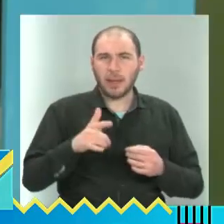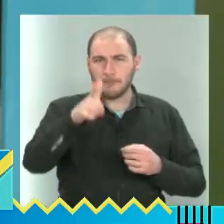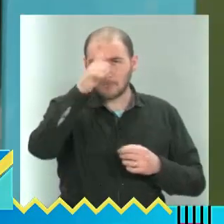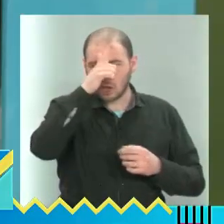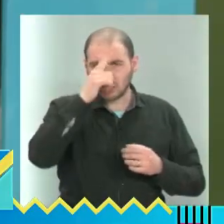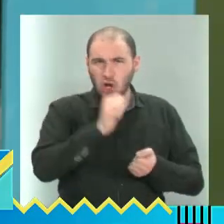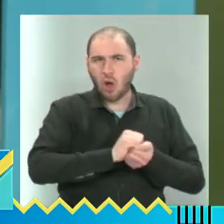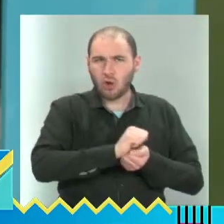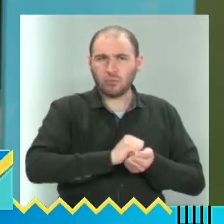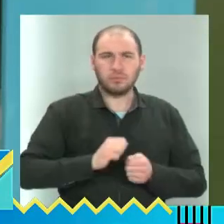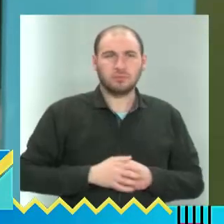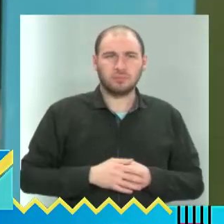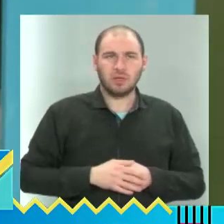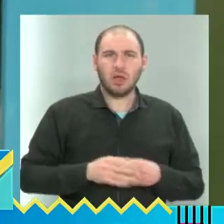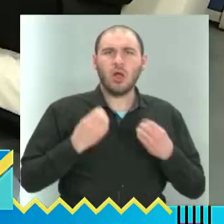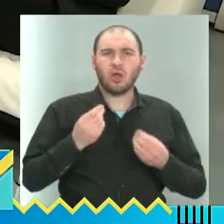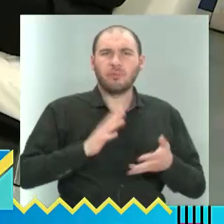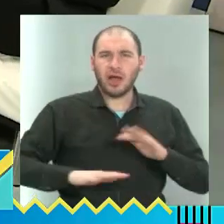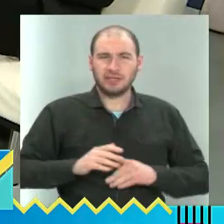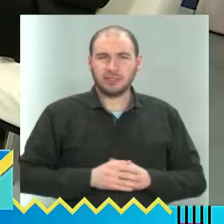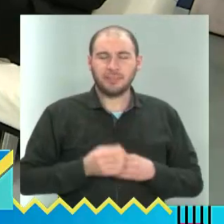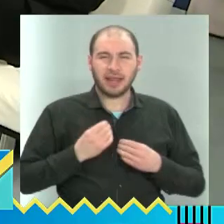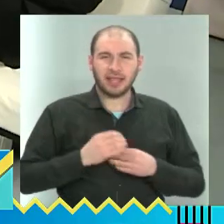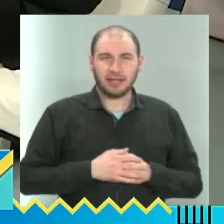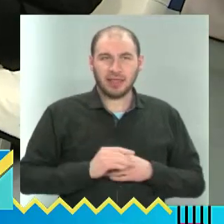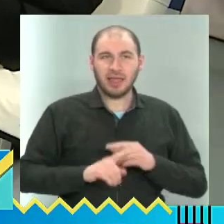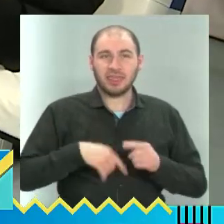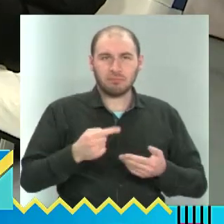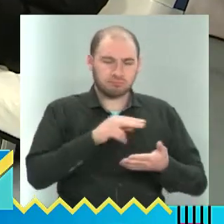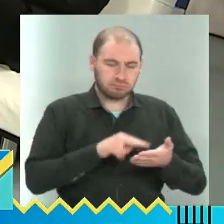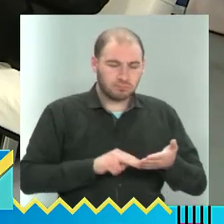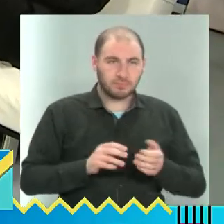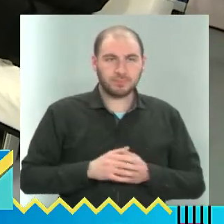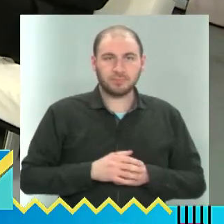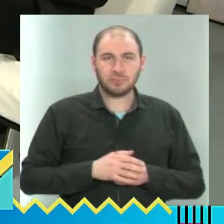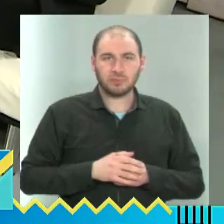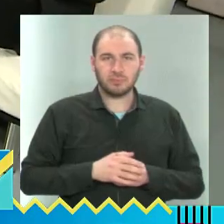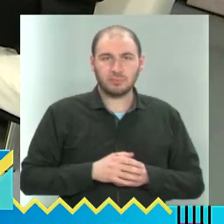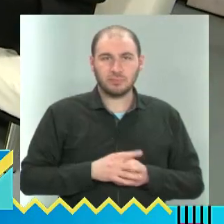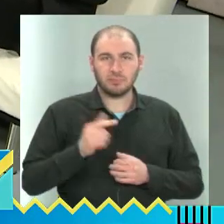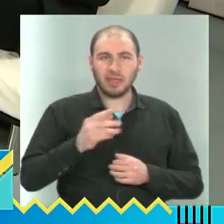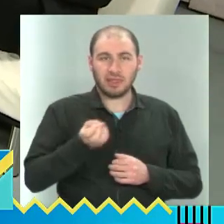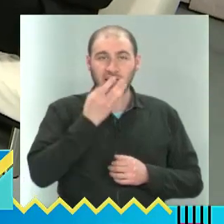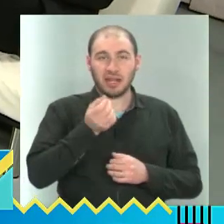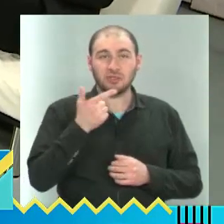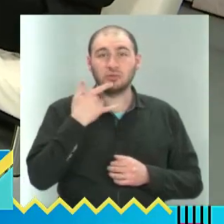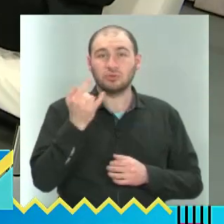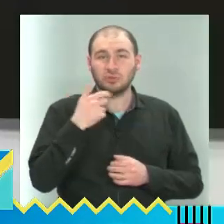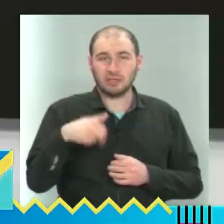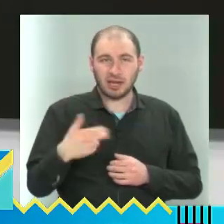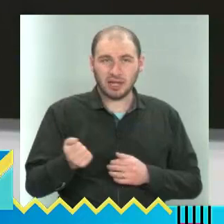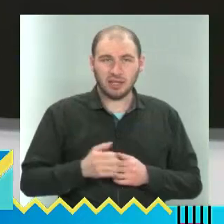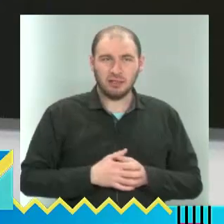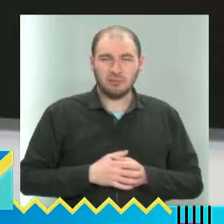policías corruptos. ¿Cómo se hace para, después de leer esto, para después escuchar esta declaración de Susana,